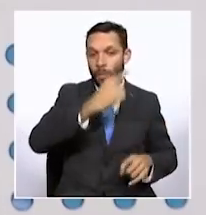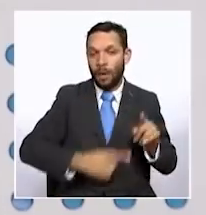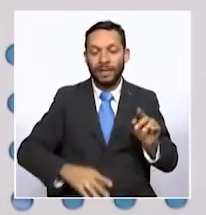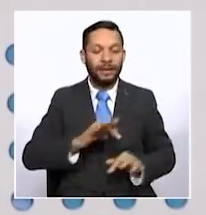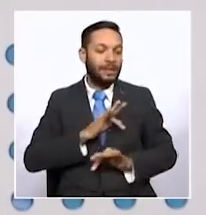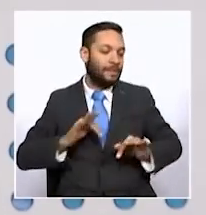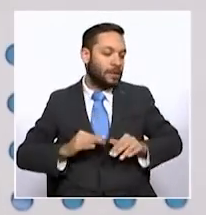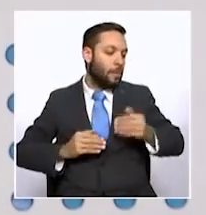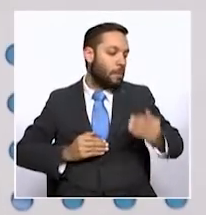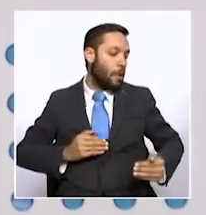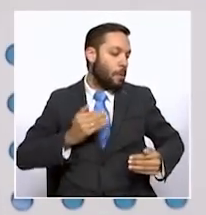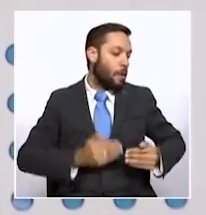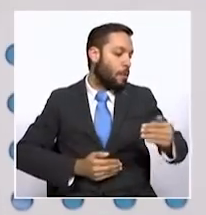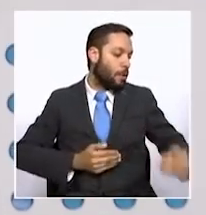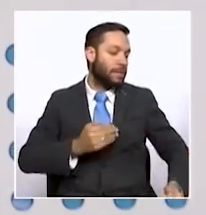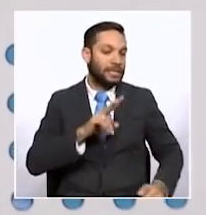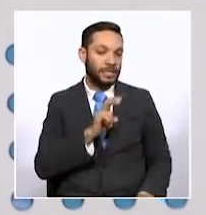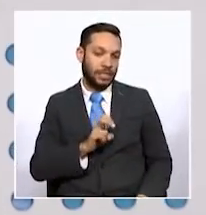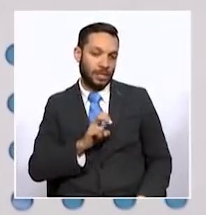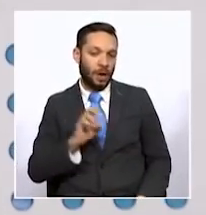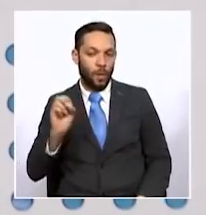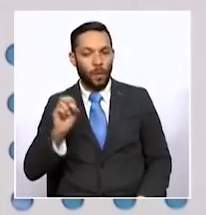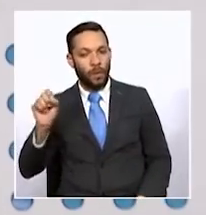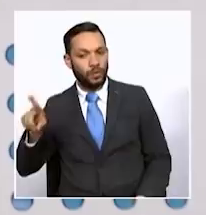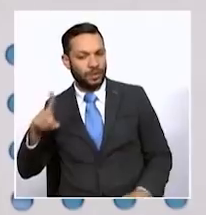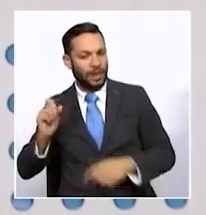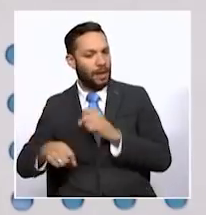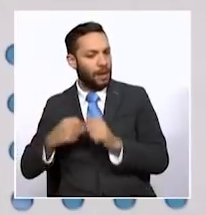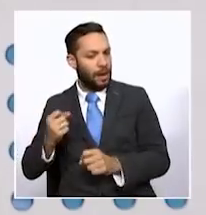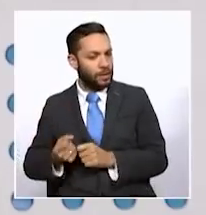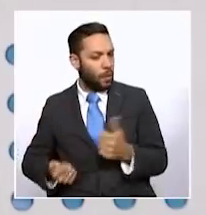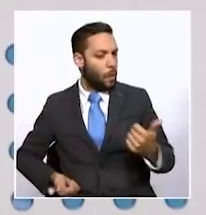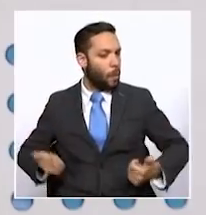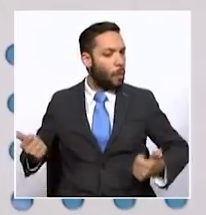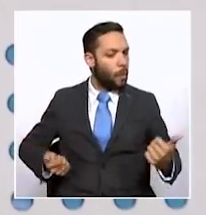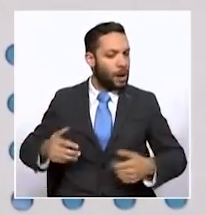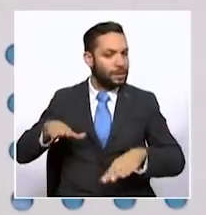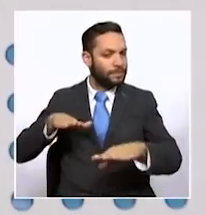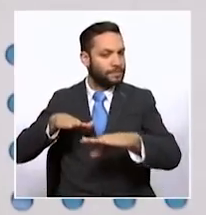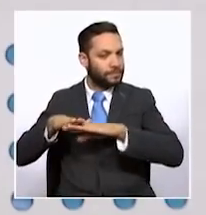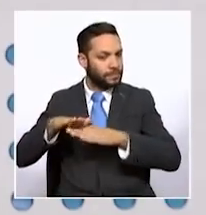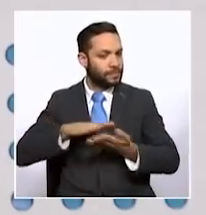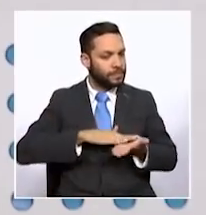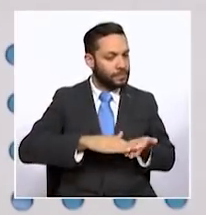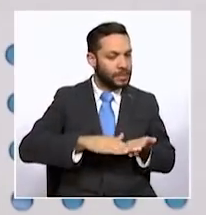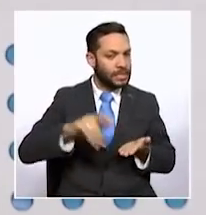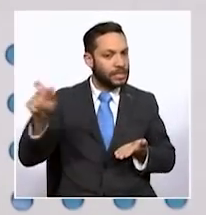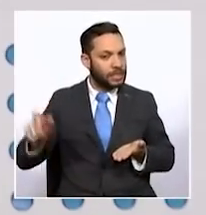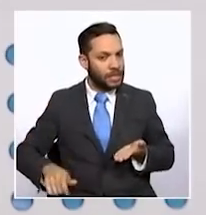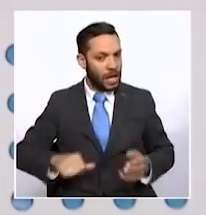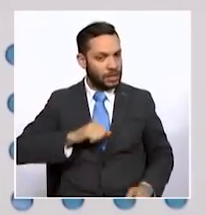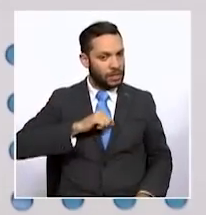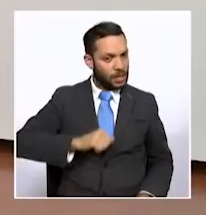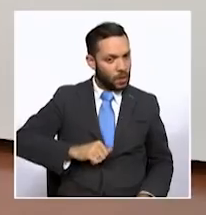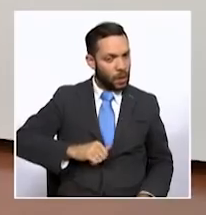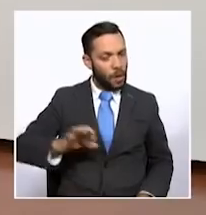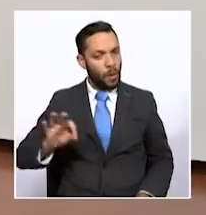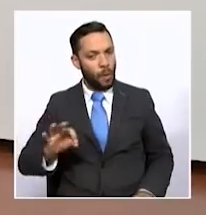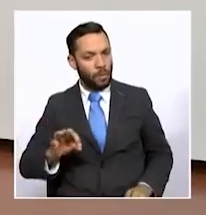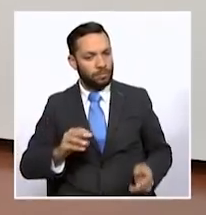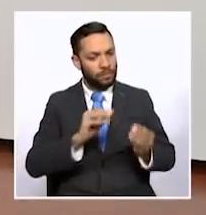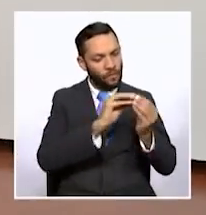a que pasen entre los 7 y los 11 años para mirar a ver qué tipo de pie plano van a tener en el adulto y mirar si hay necesidad de hacer algún tipo de